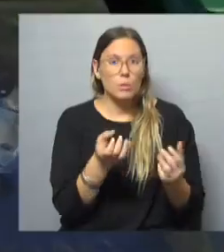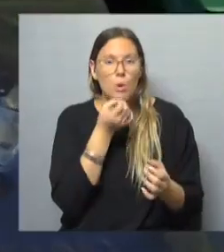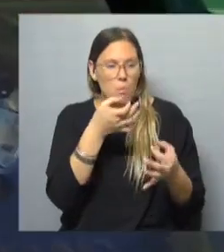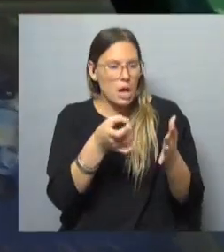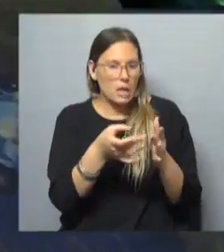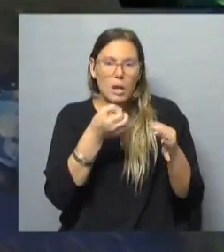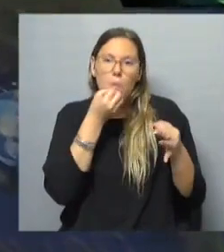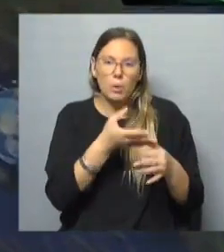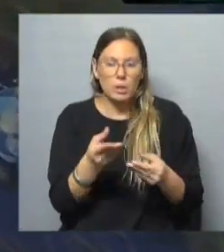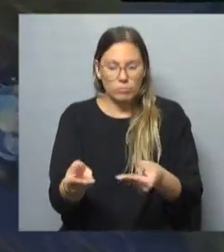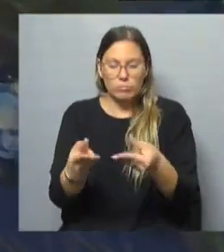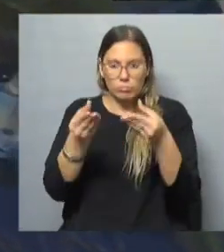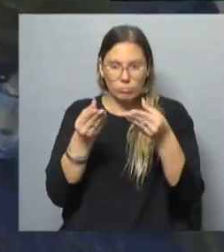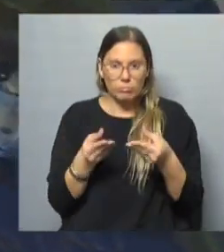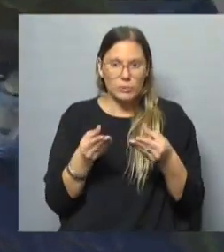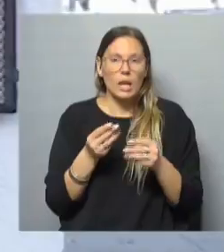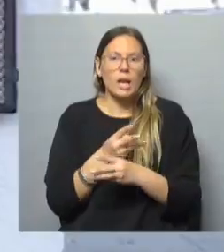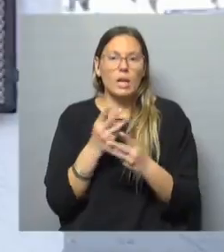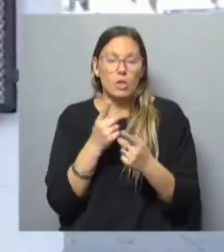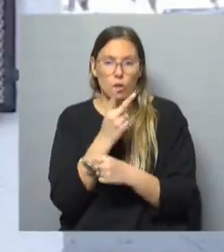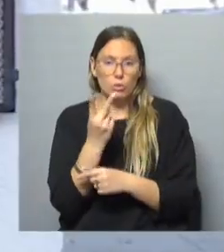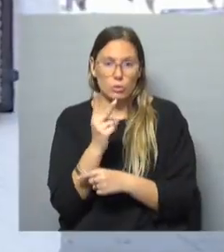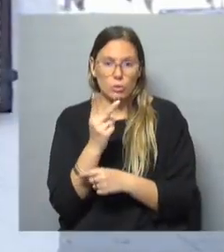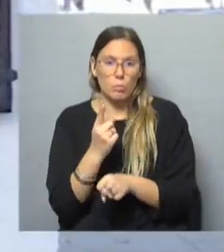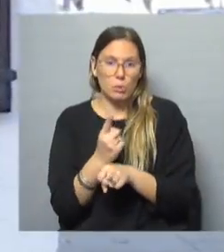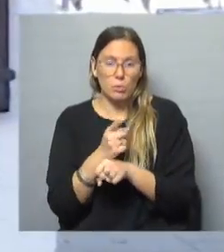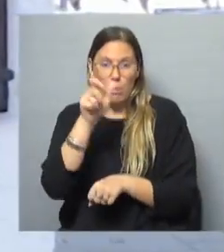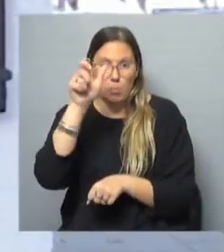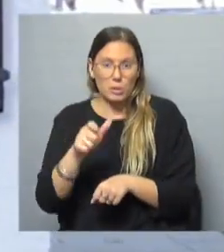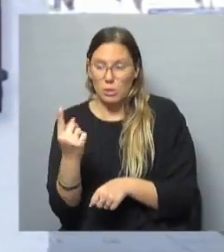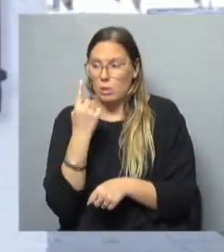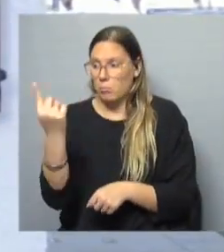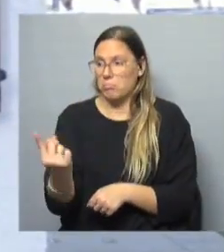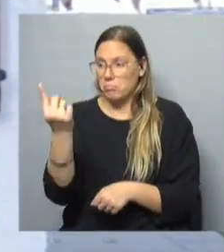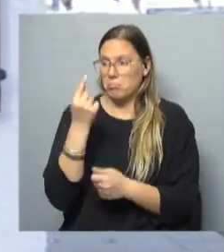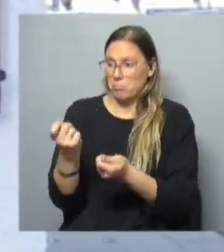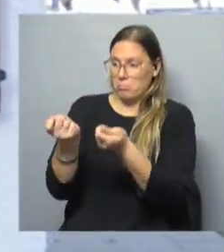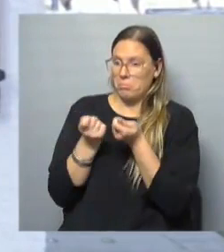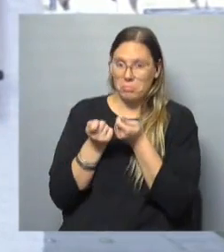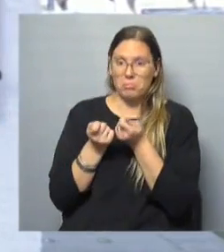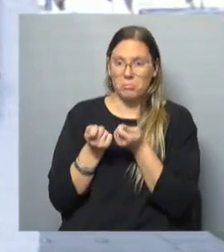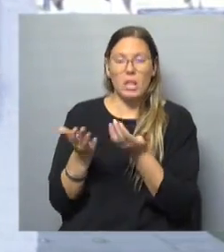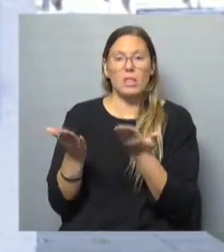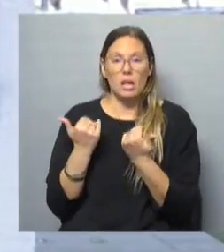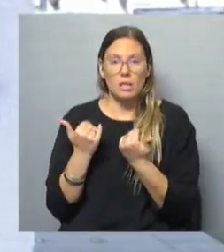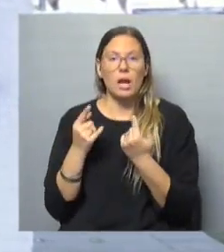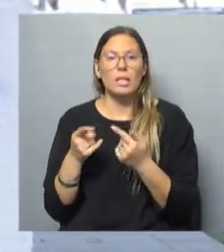estado. Nosotros los recibimos generalmente por 2 maneras. Una son personas individuales que vienen y nos donan, que ahí